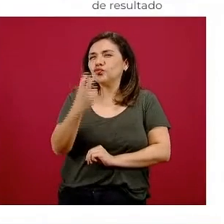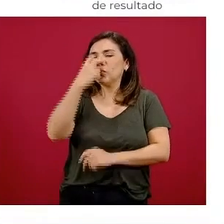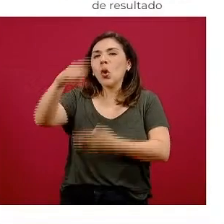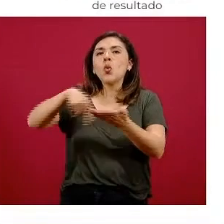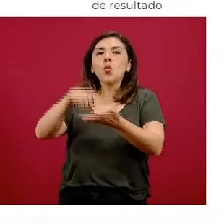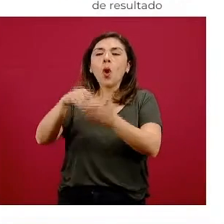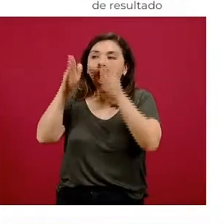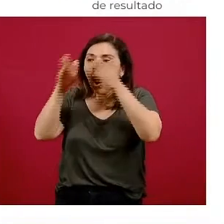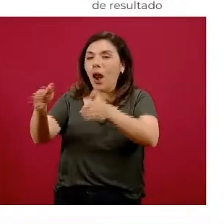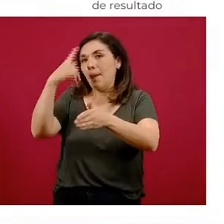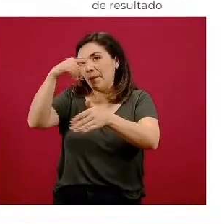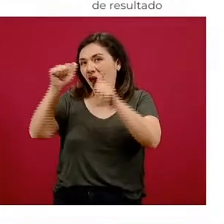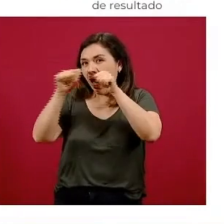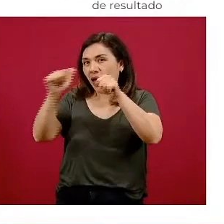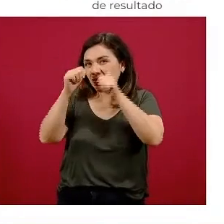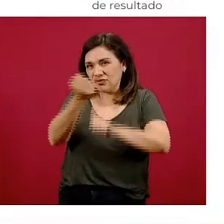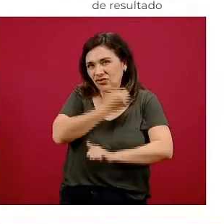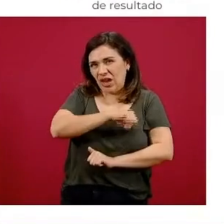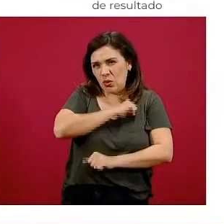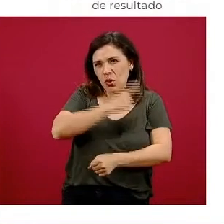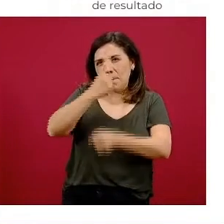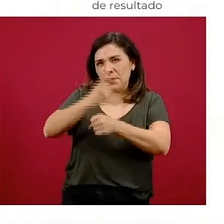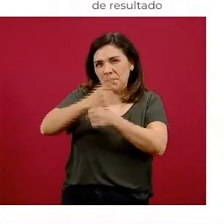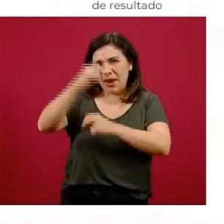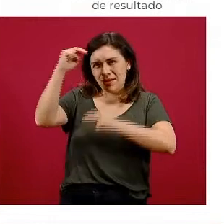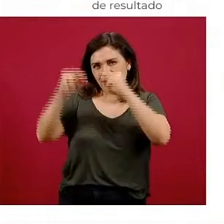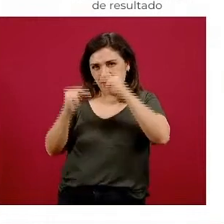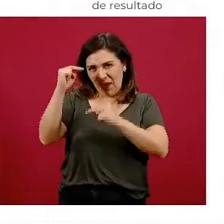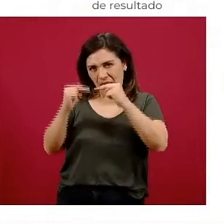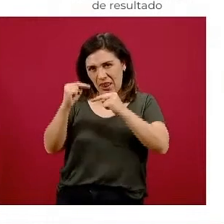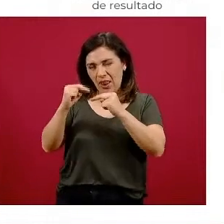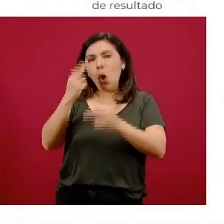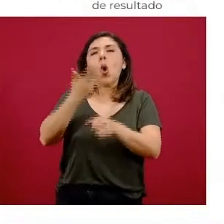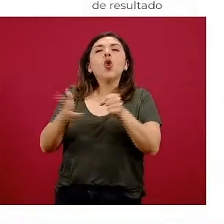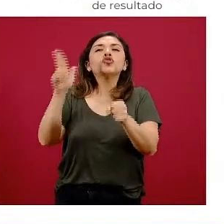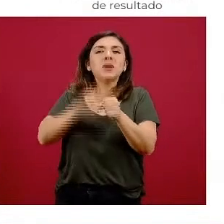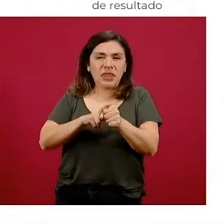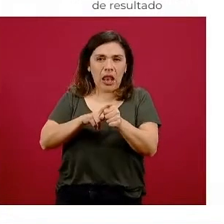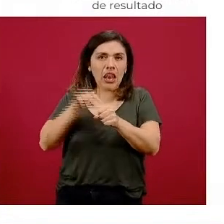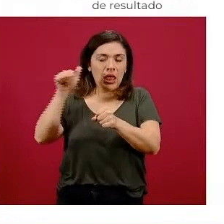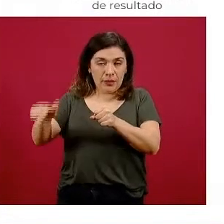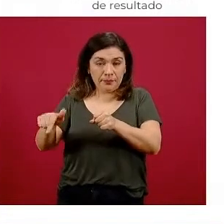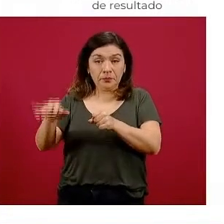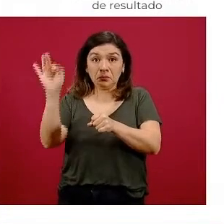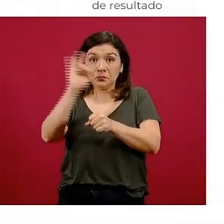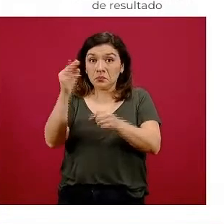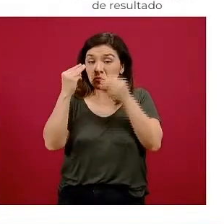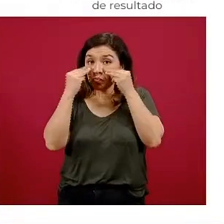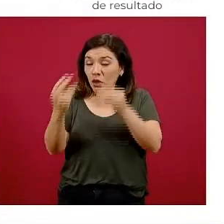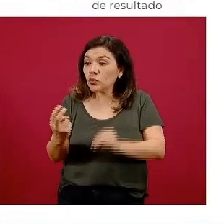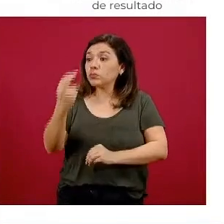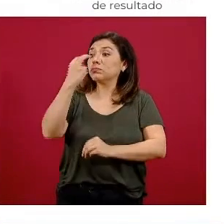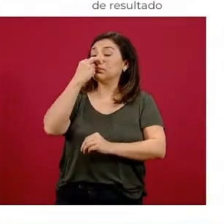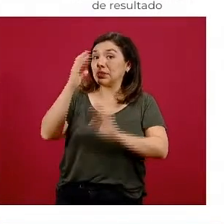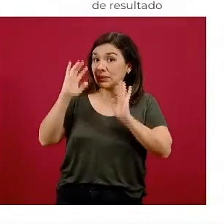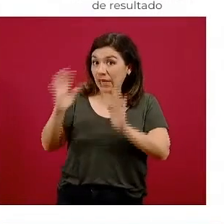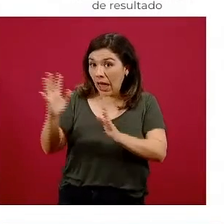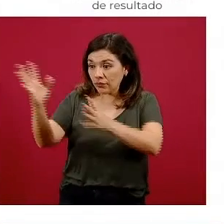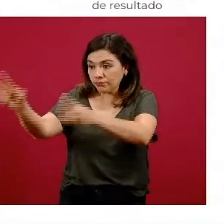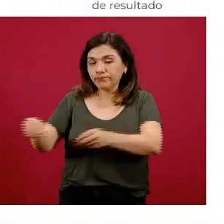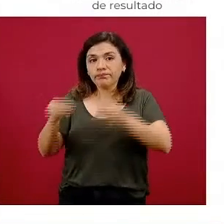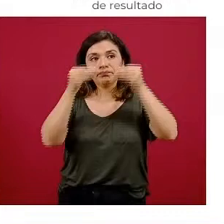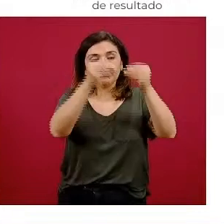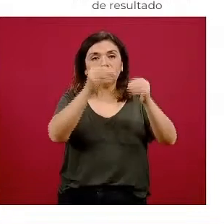unidad médica, sea un primer nivel de atención o sea un hospital. Cuando esta muestra es tomada, se reporta